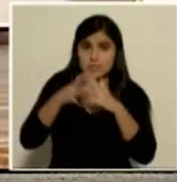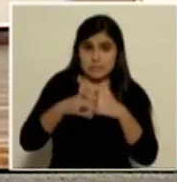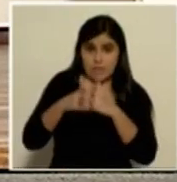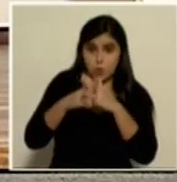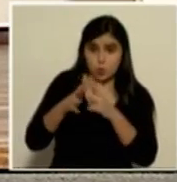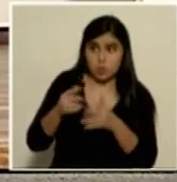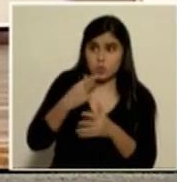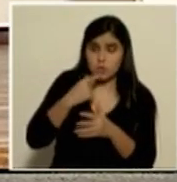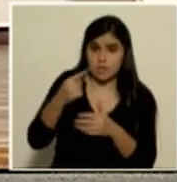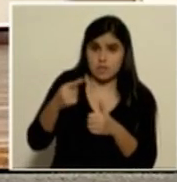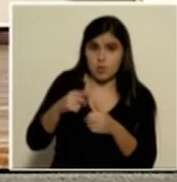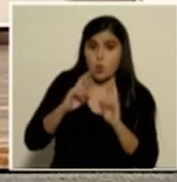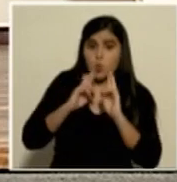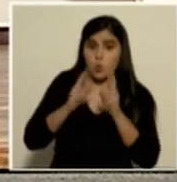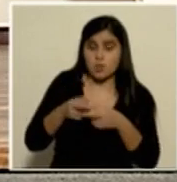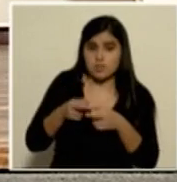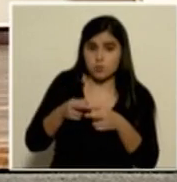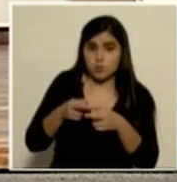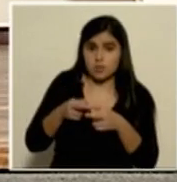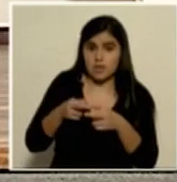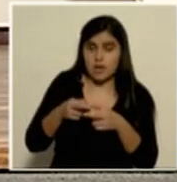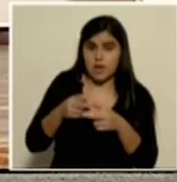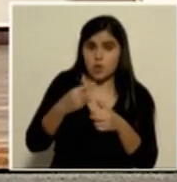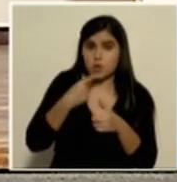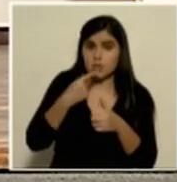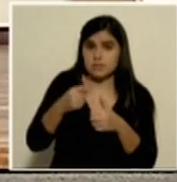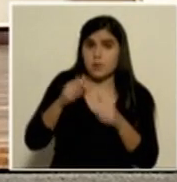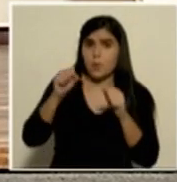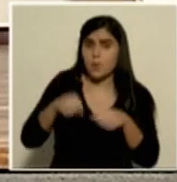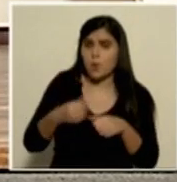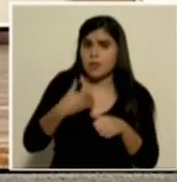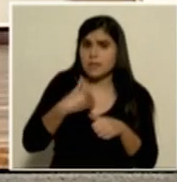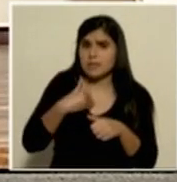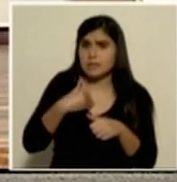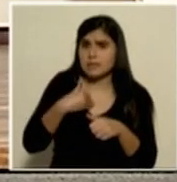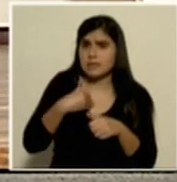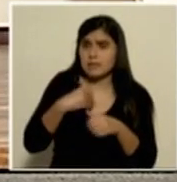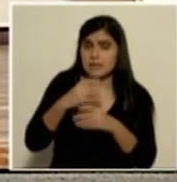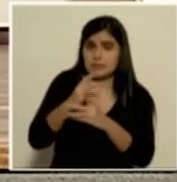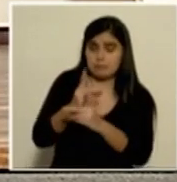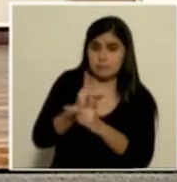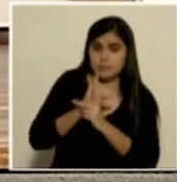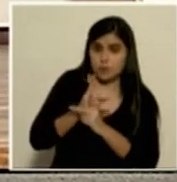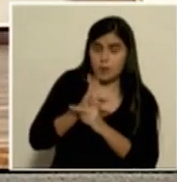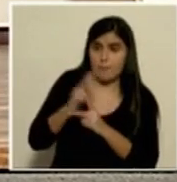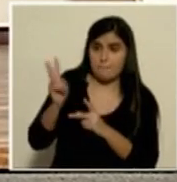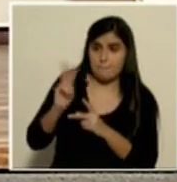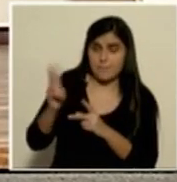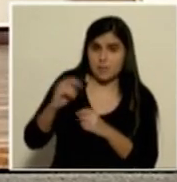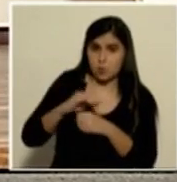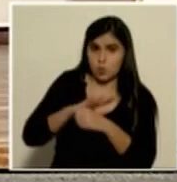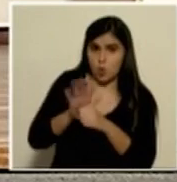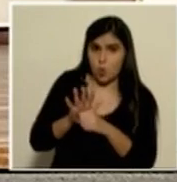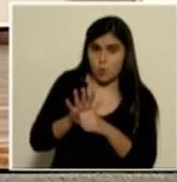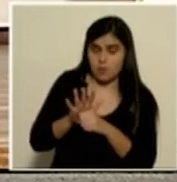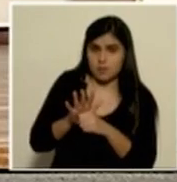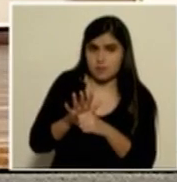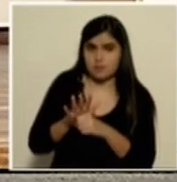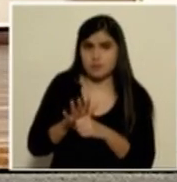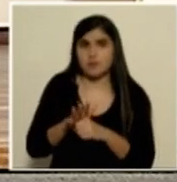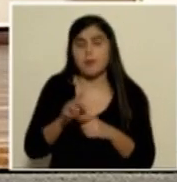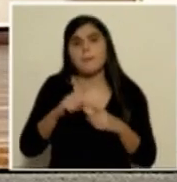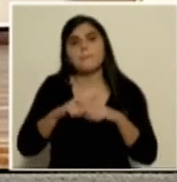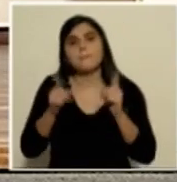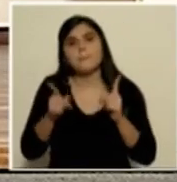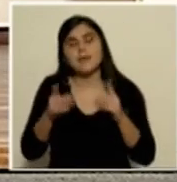resultado positivo muestra que puede tener anticuerpos de una infección con el virus que causa el COVID-19. Sin embargo, existe